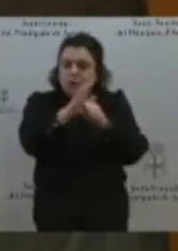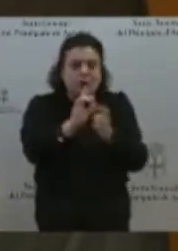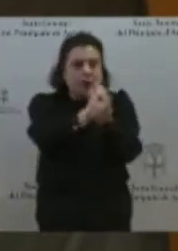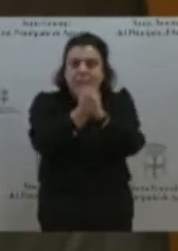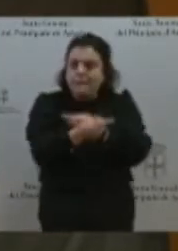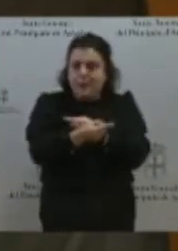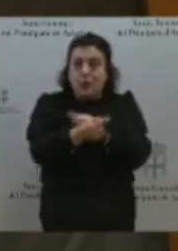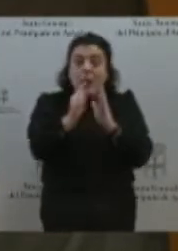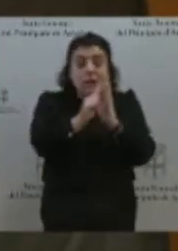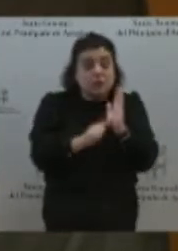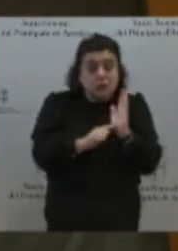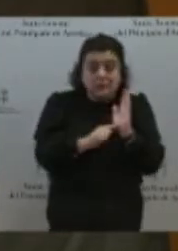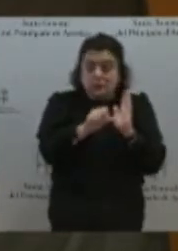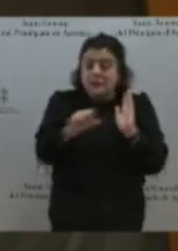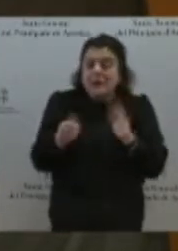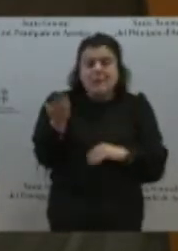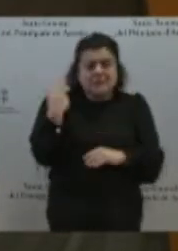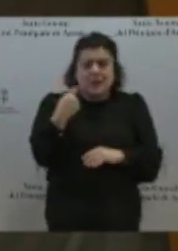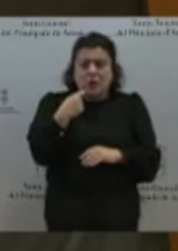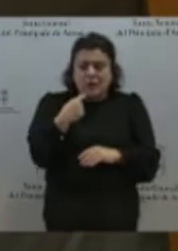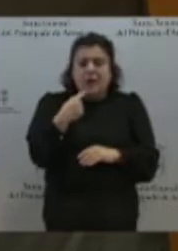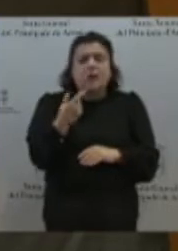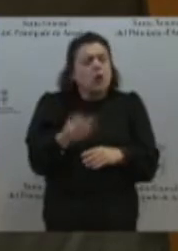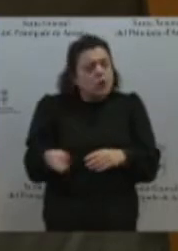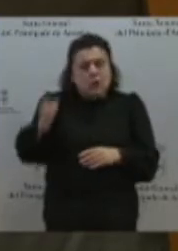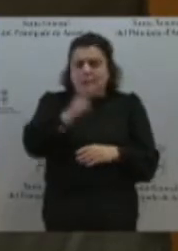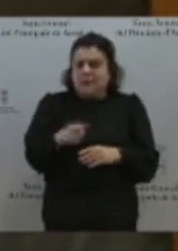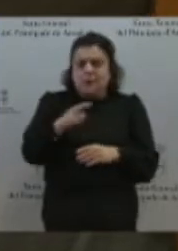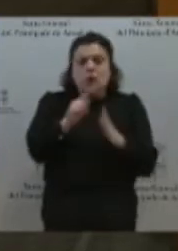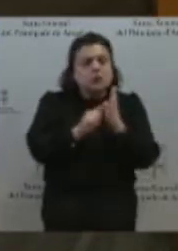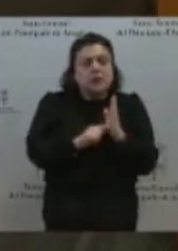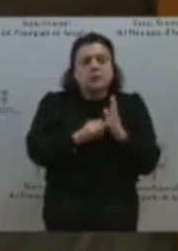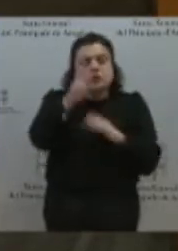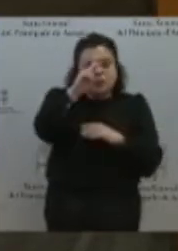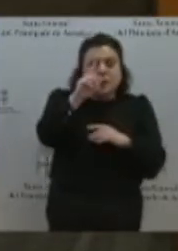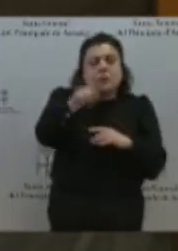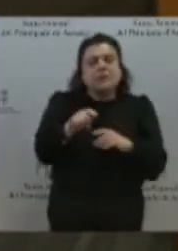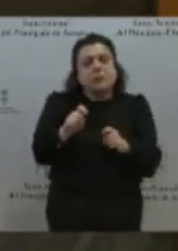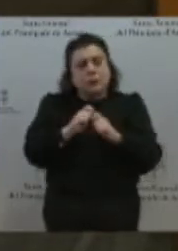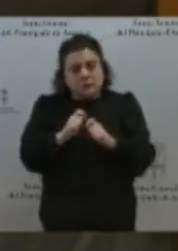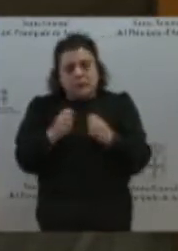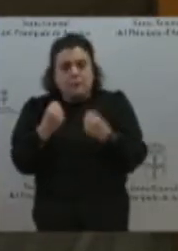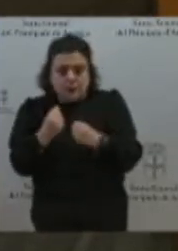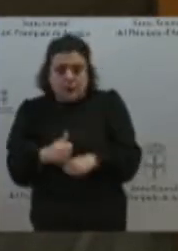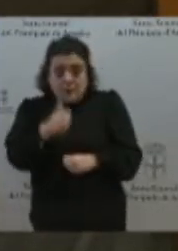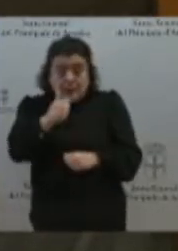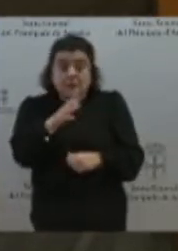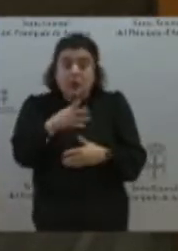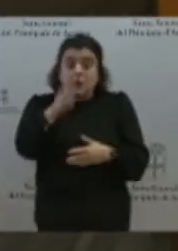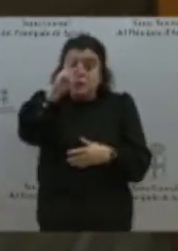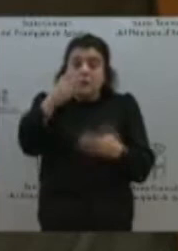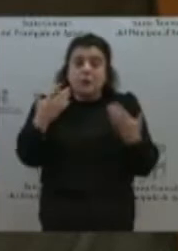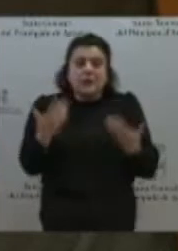al repetir, nos preocupan y nos refuerzan. Y ahora lo que nos ocupa es, por otra parte, saber dónde ha crecido esa pobreza, entre qué personas, a quién